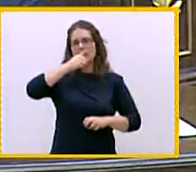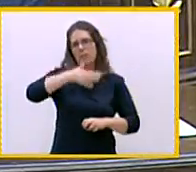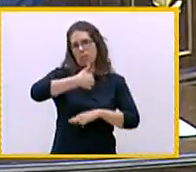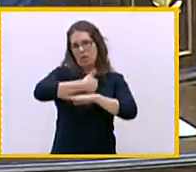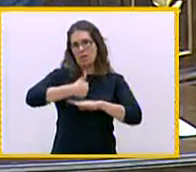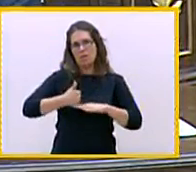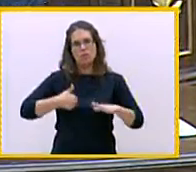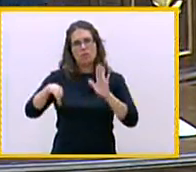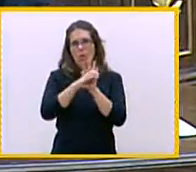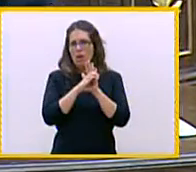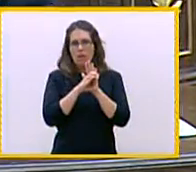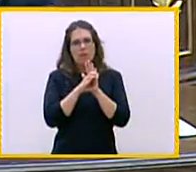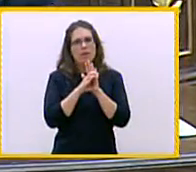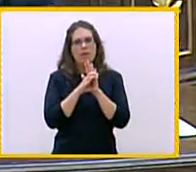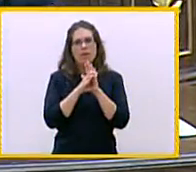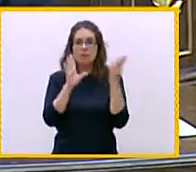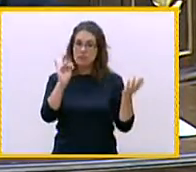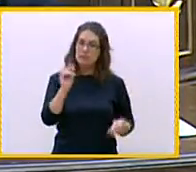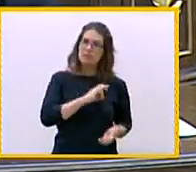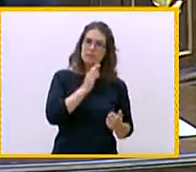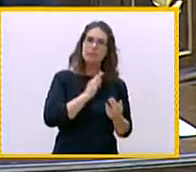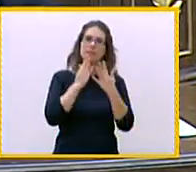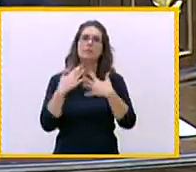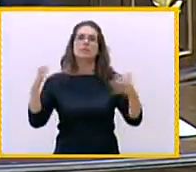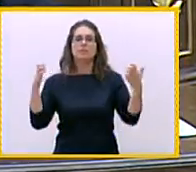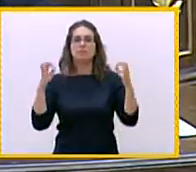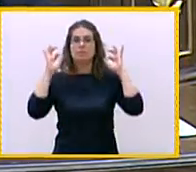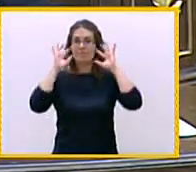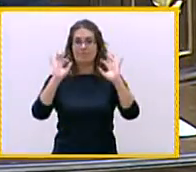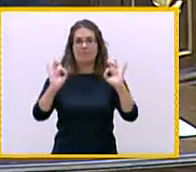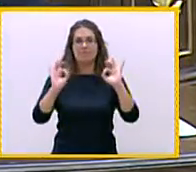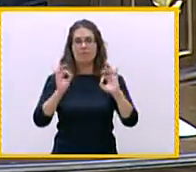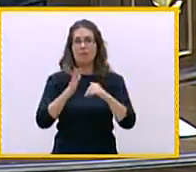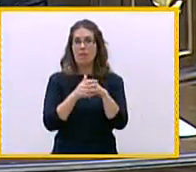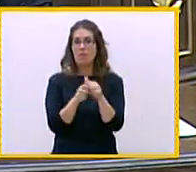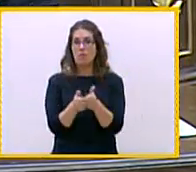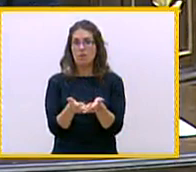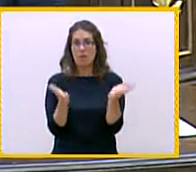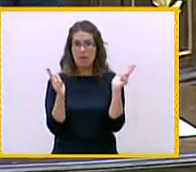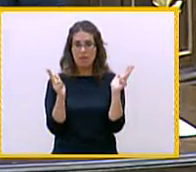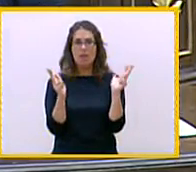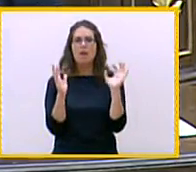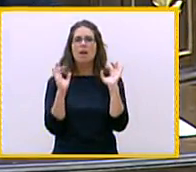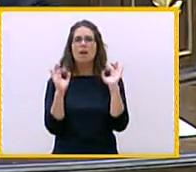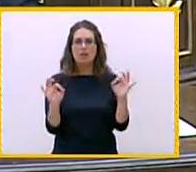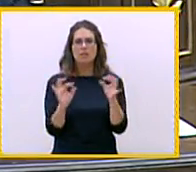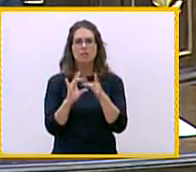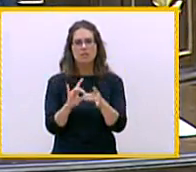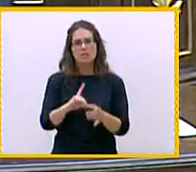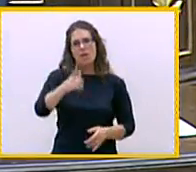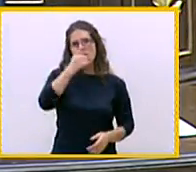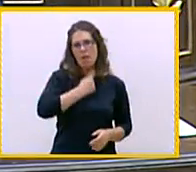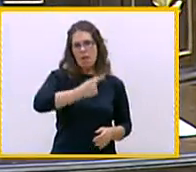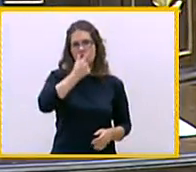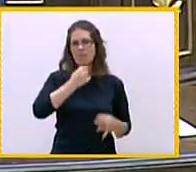señorías, naturalmente nuestra democracia es perfectible. Debemos de tratar de mejorarla